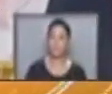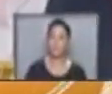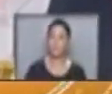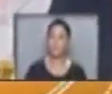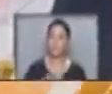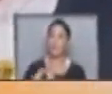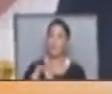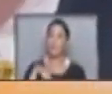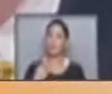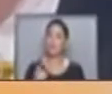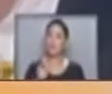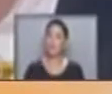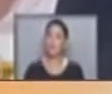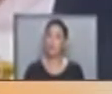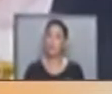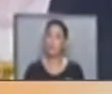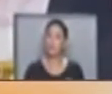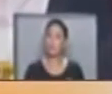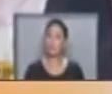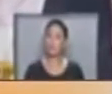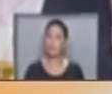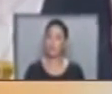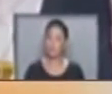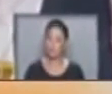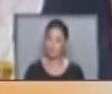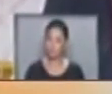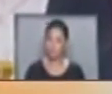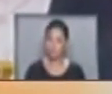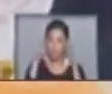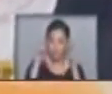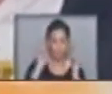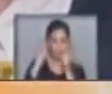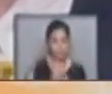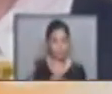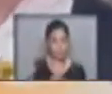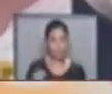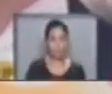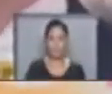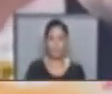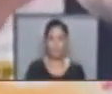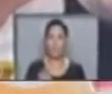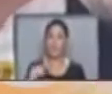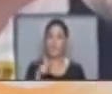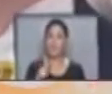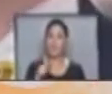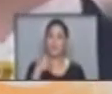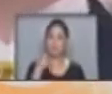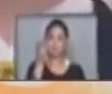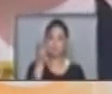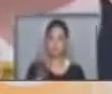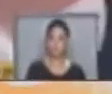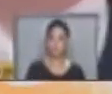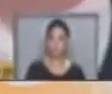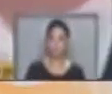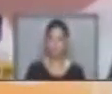la crisis en España se vive de una manera más dramática que en el resto de los países de Europa, la familia real es